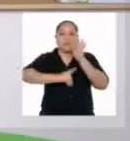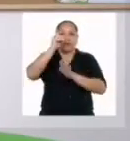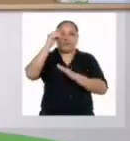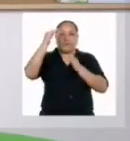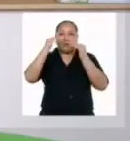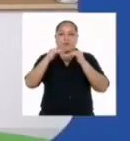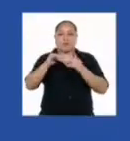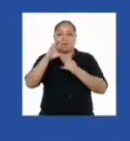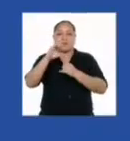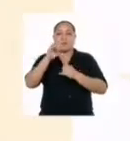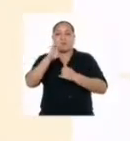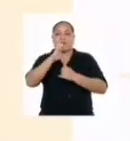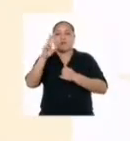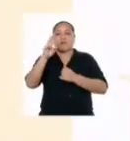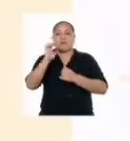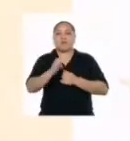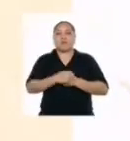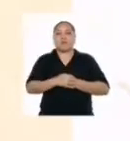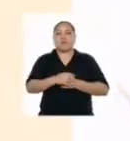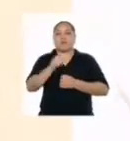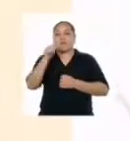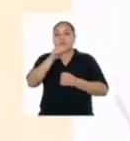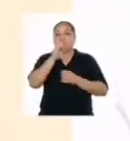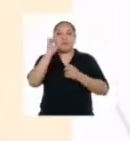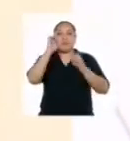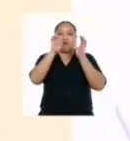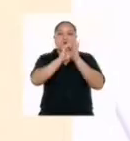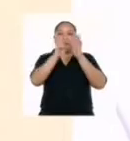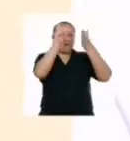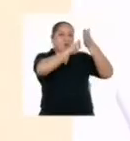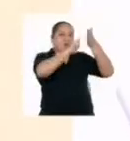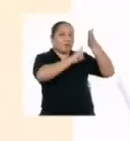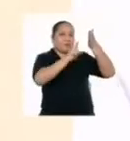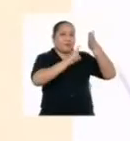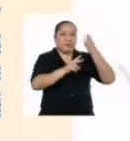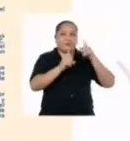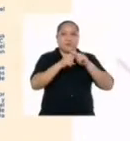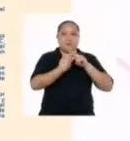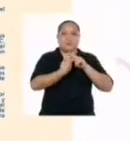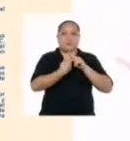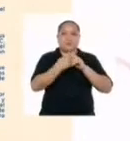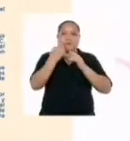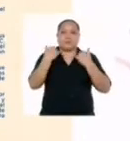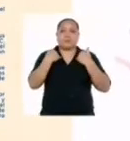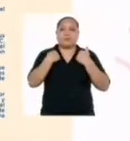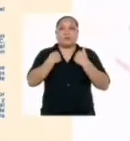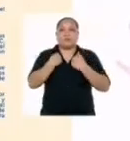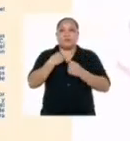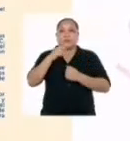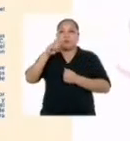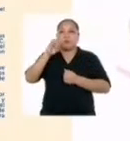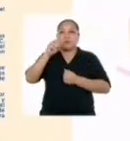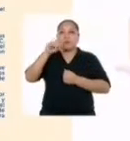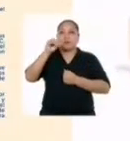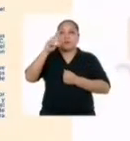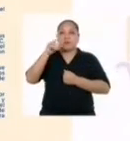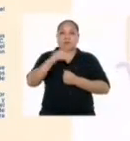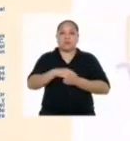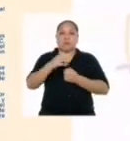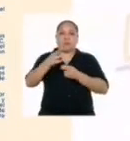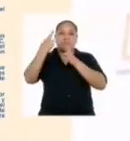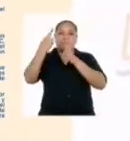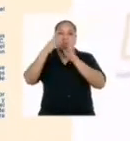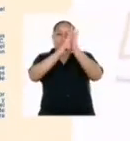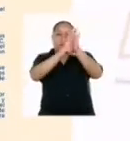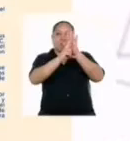desarrollo y cierre. En el ejemplo que leímos, al inicio tenemos la volada, que está cumpliendo